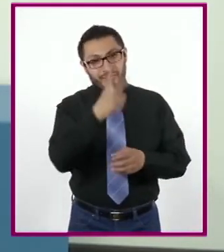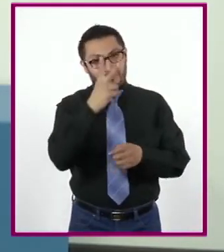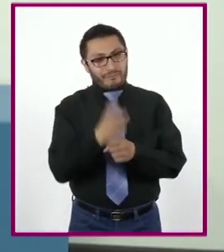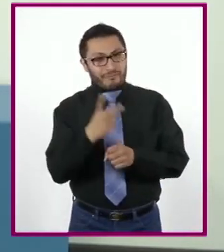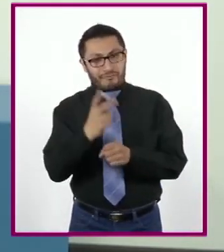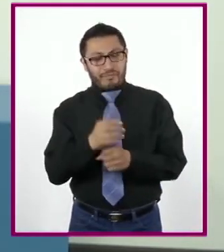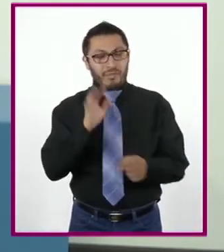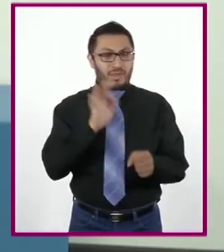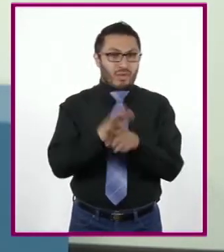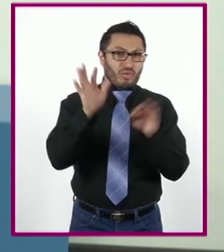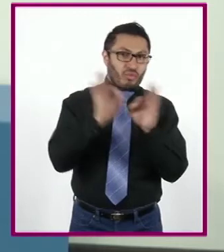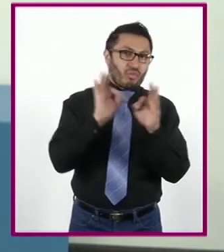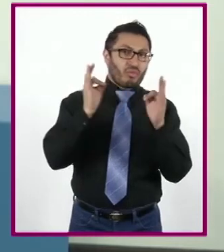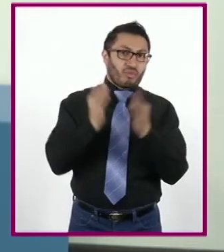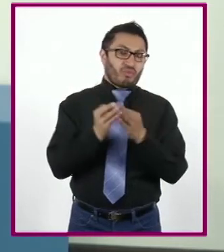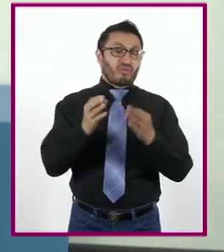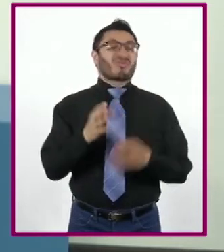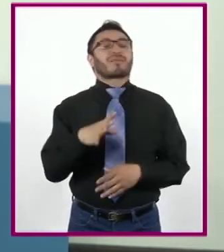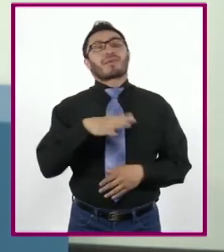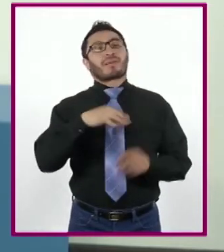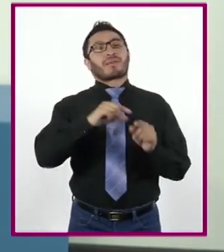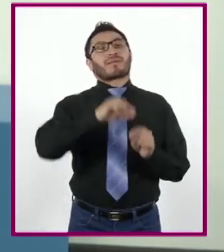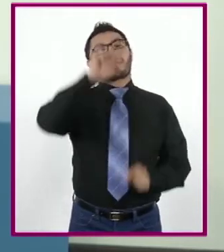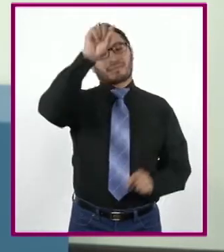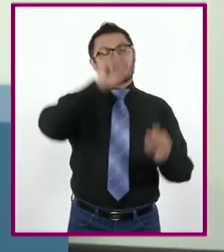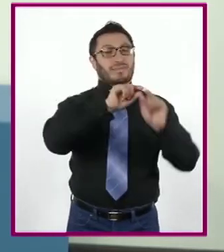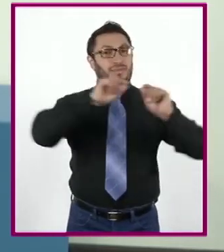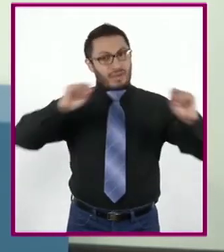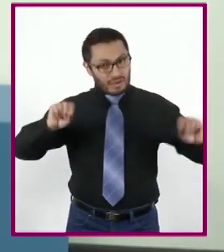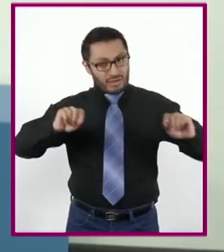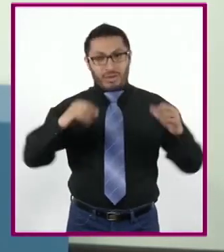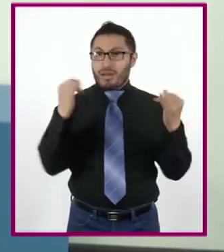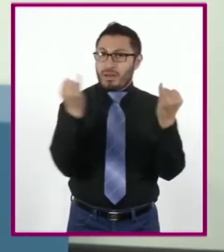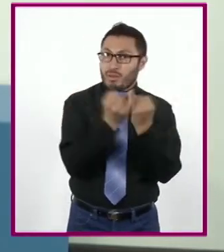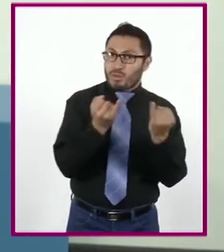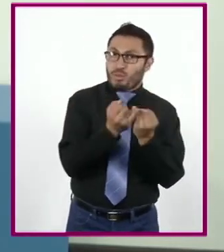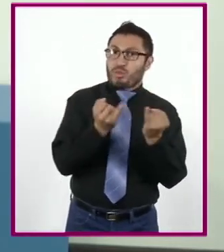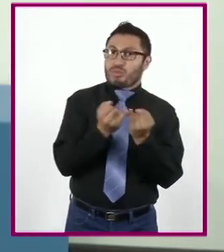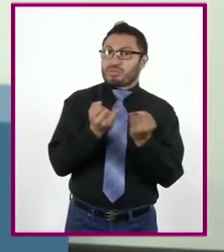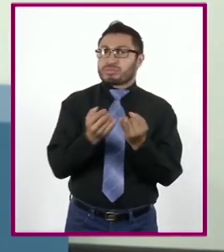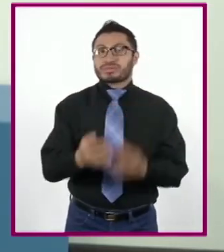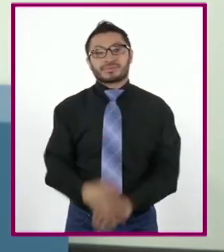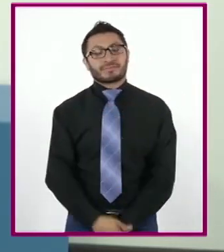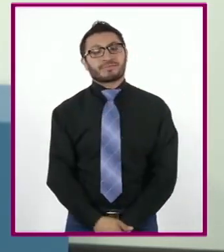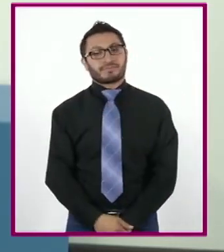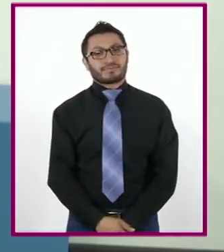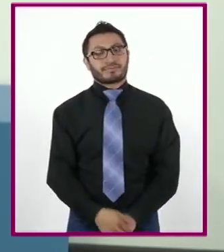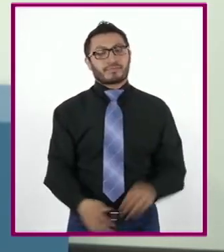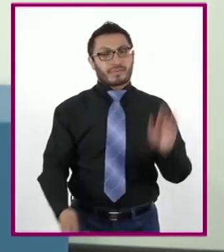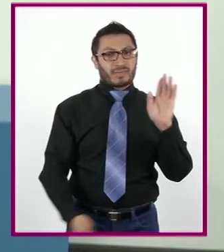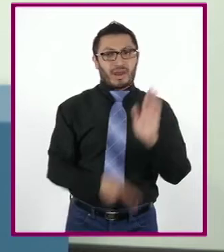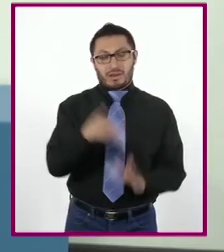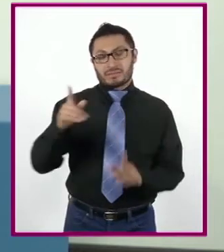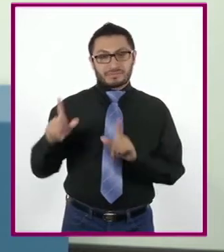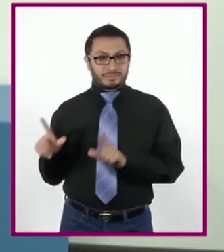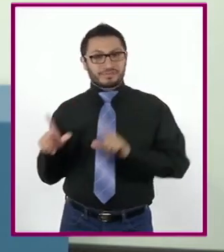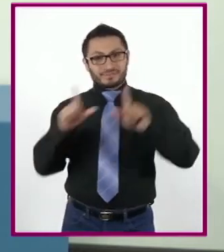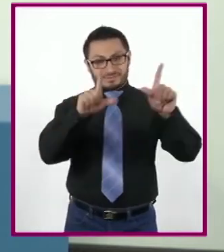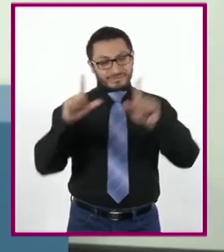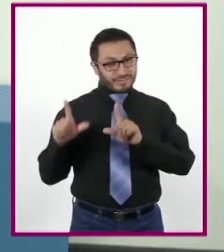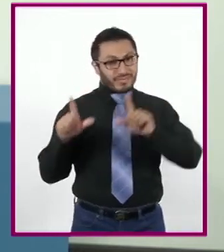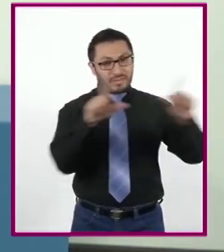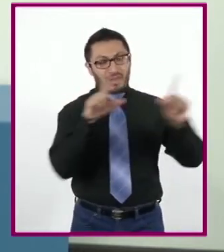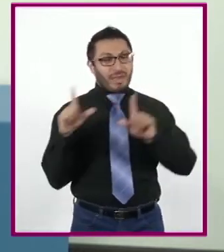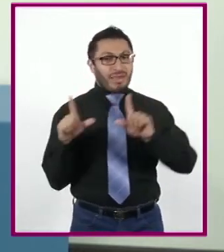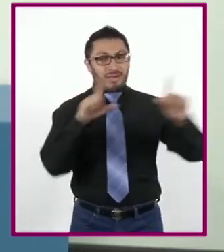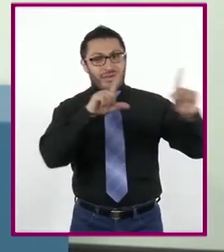qué cuadriláteros las diagonales son iguales? Vuelvo a mostrarles la figura una